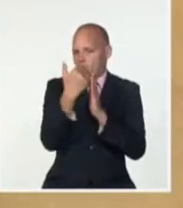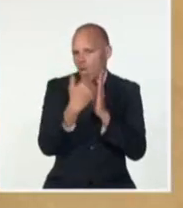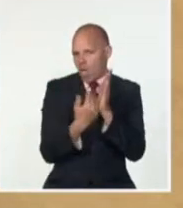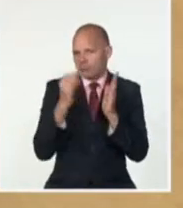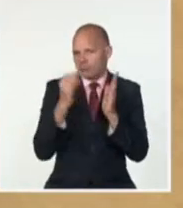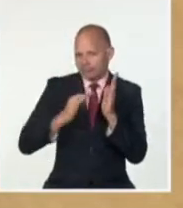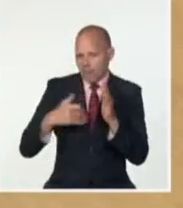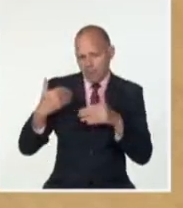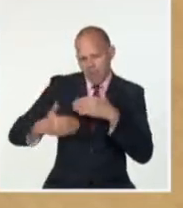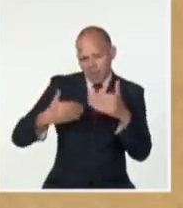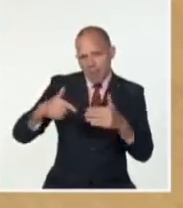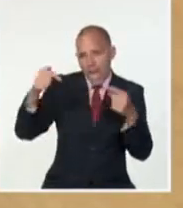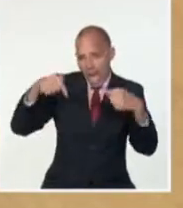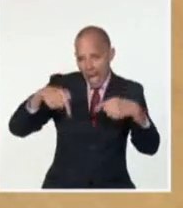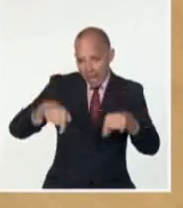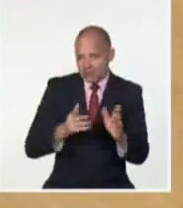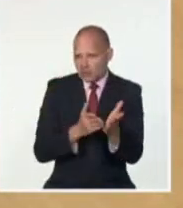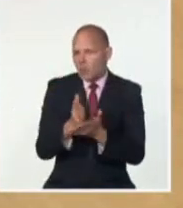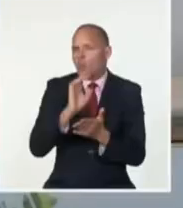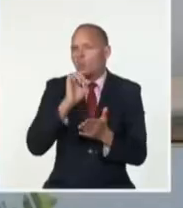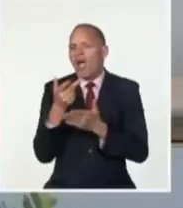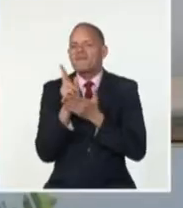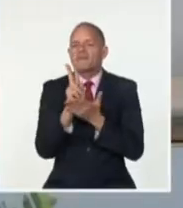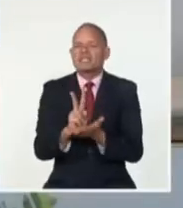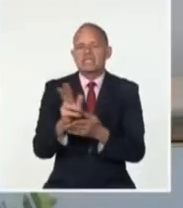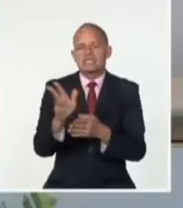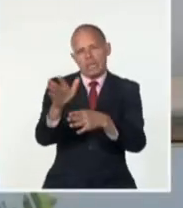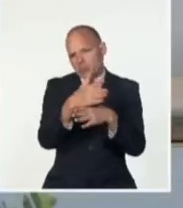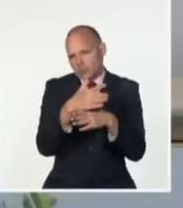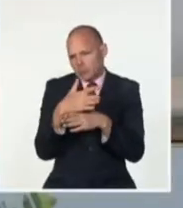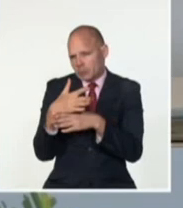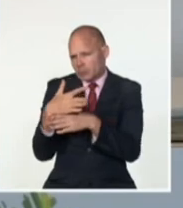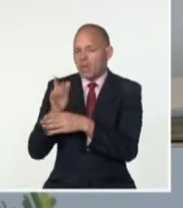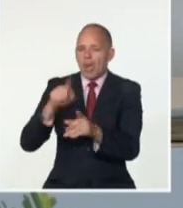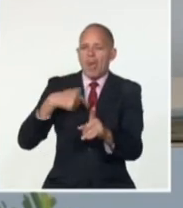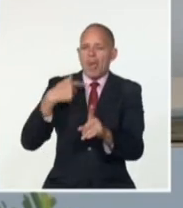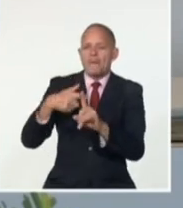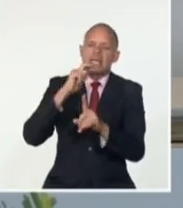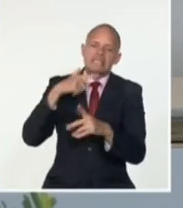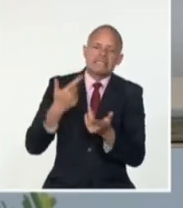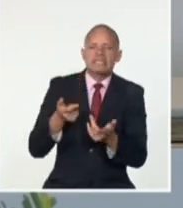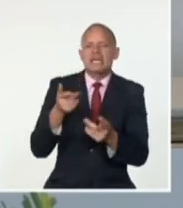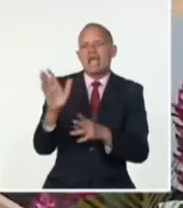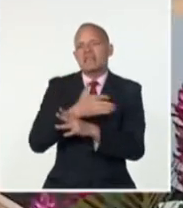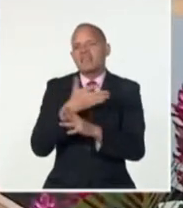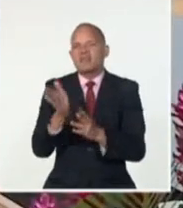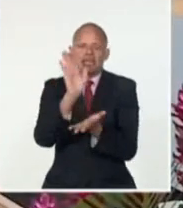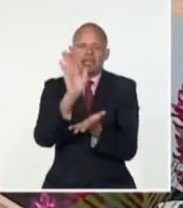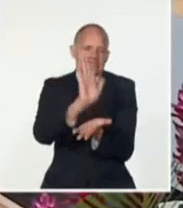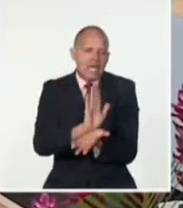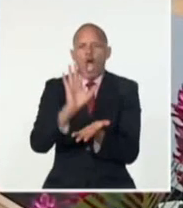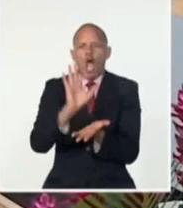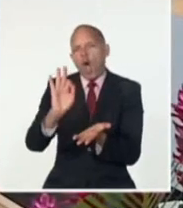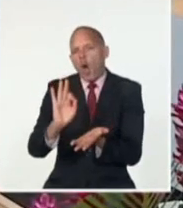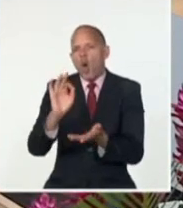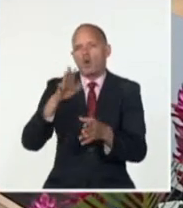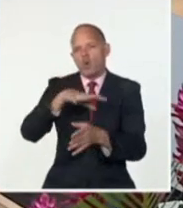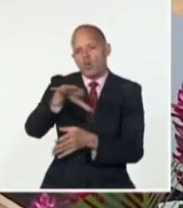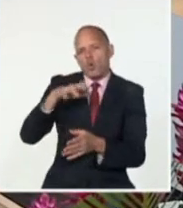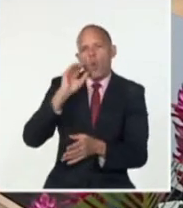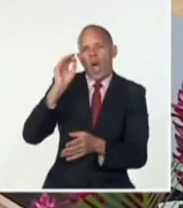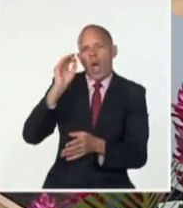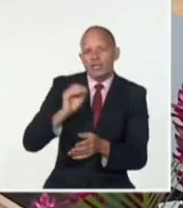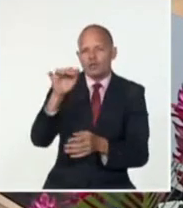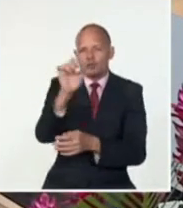la ciudad, incluyó visitas a lugares emblemáticos como sitios de interés público, económico y